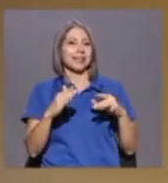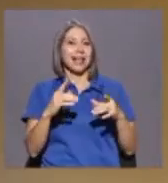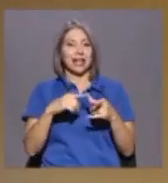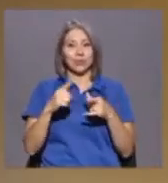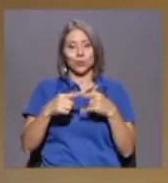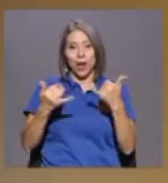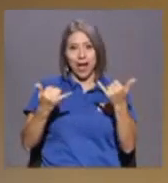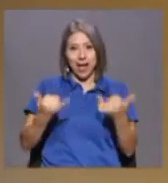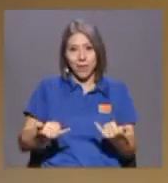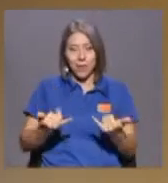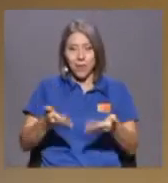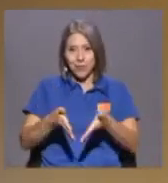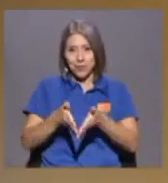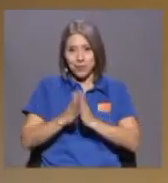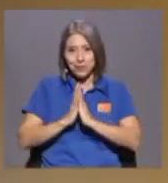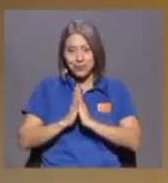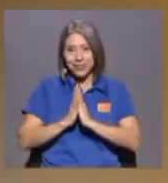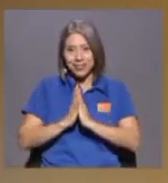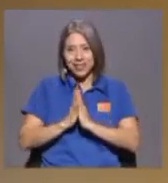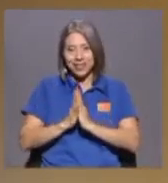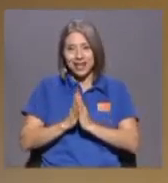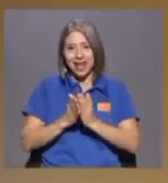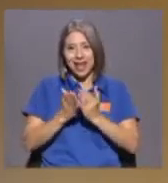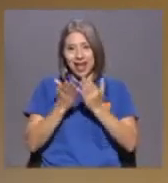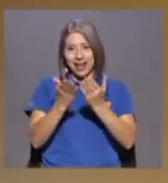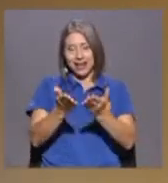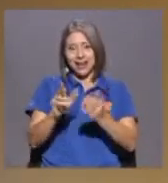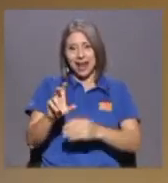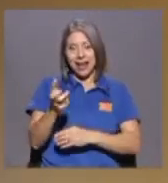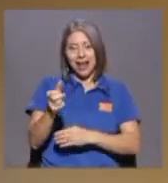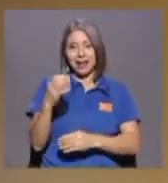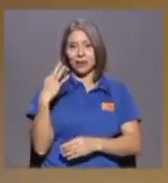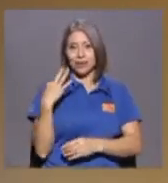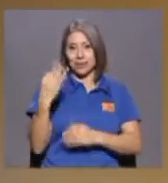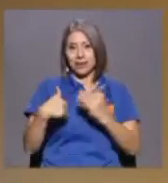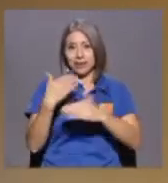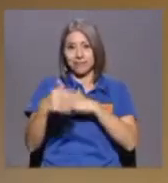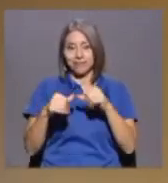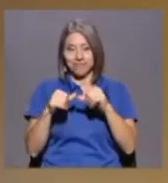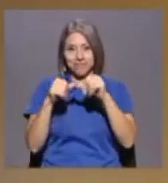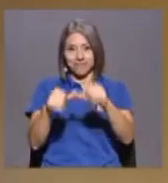vamos a pedirle al canal que nos invite a regresar.